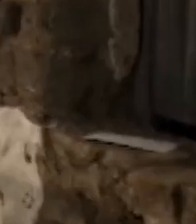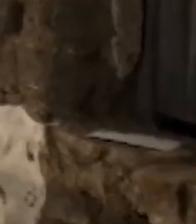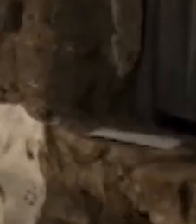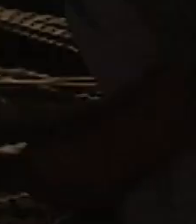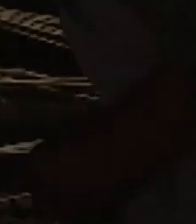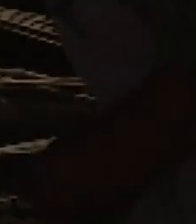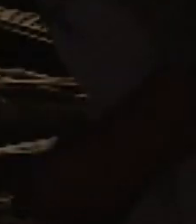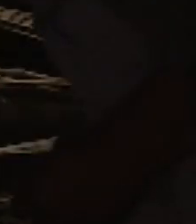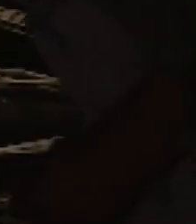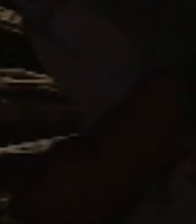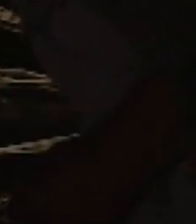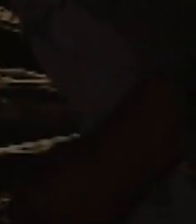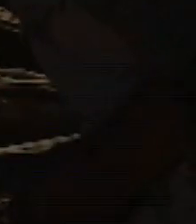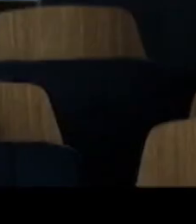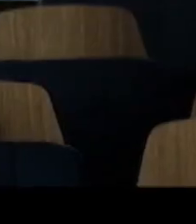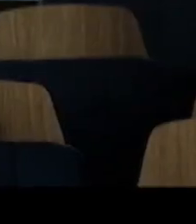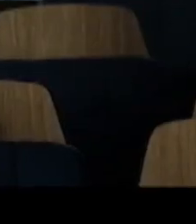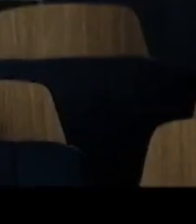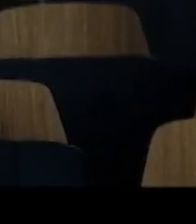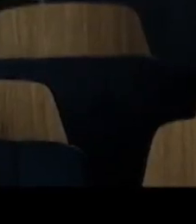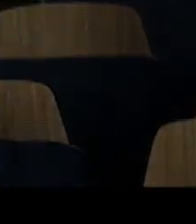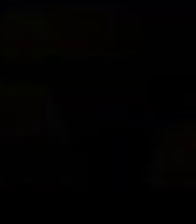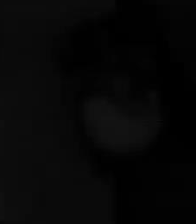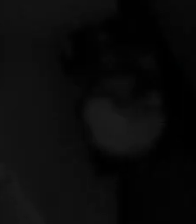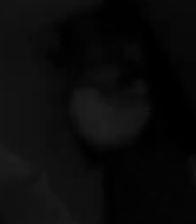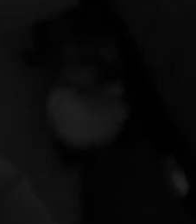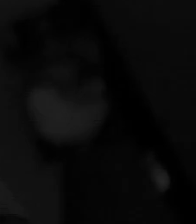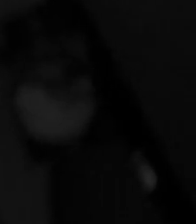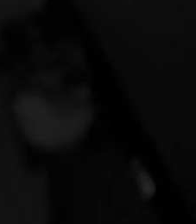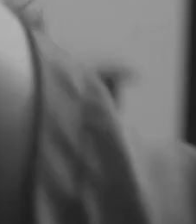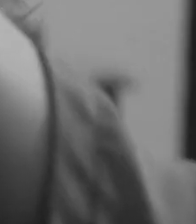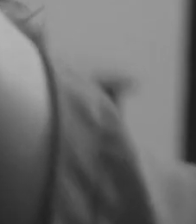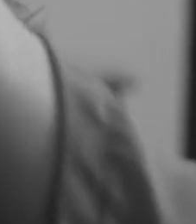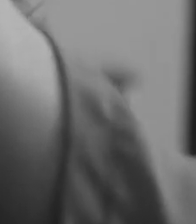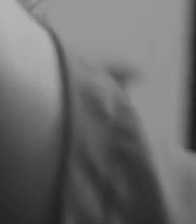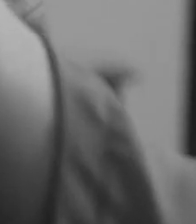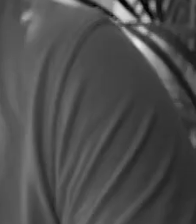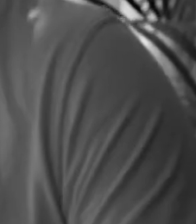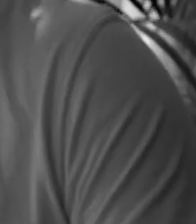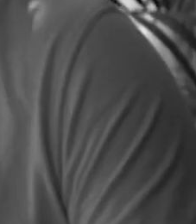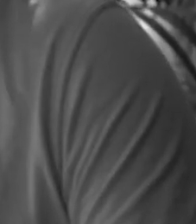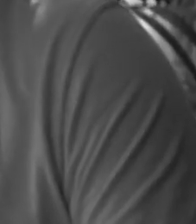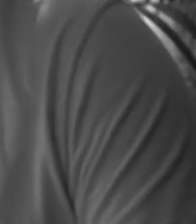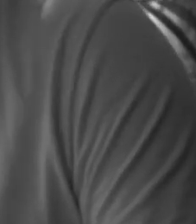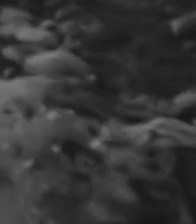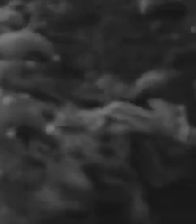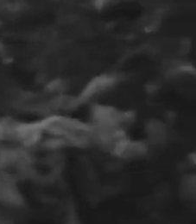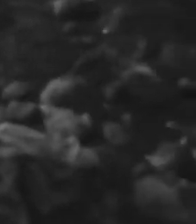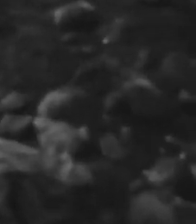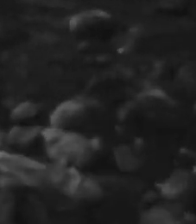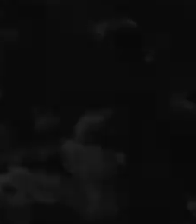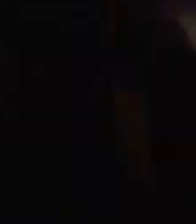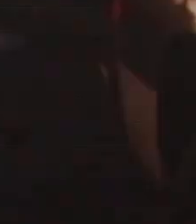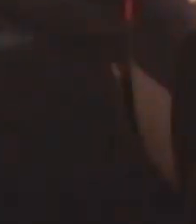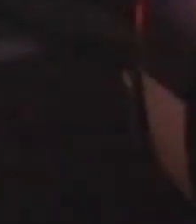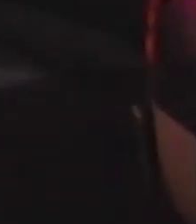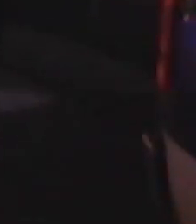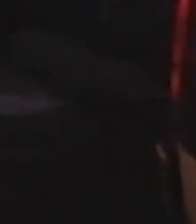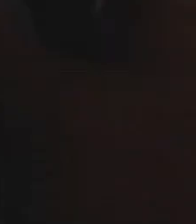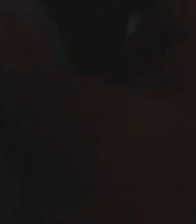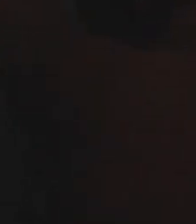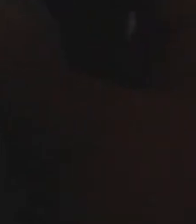vanguardistas, documentales de personajes y temas muy particulares, todos vistos por uno de los países